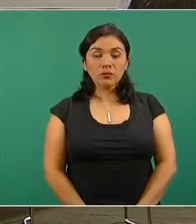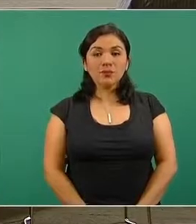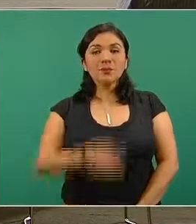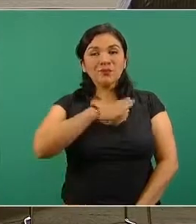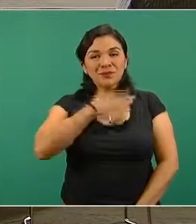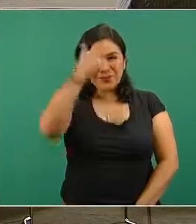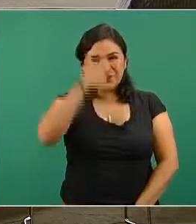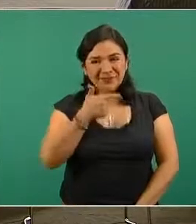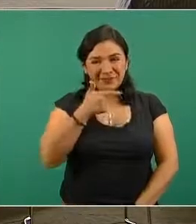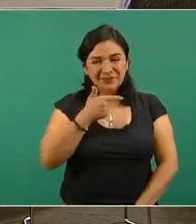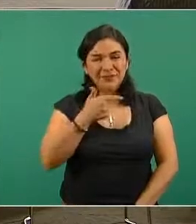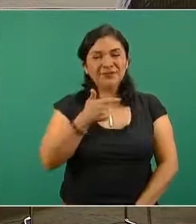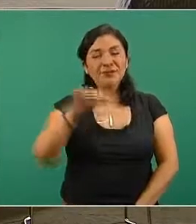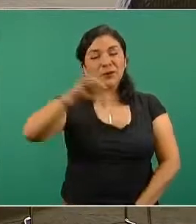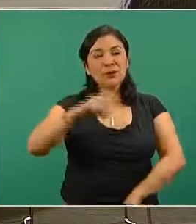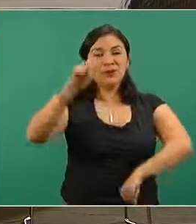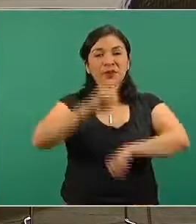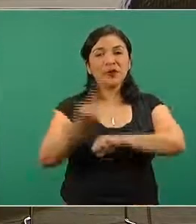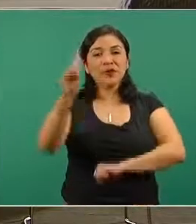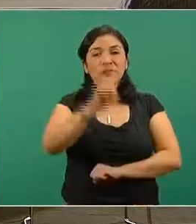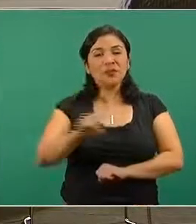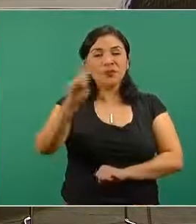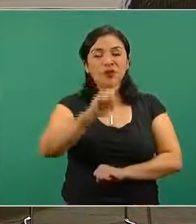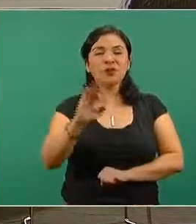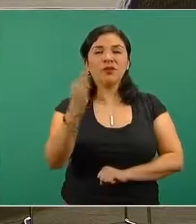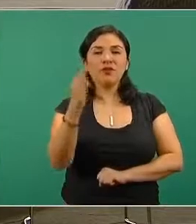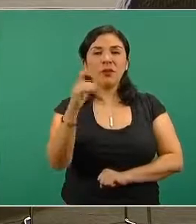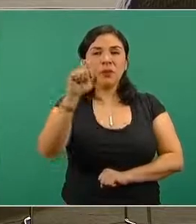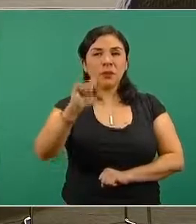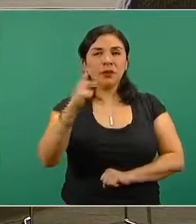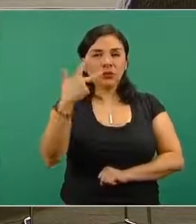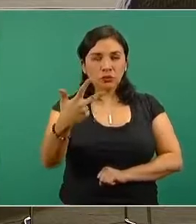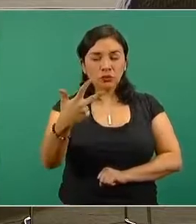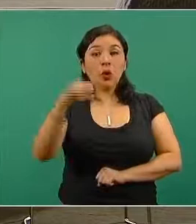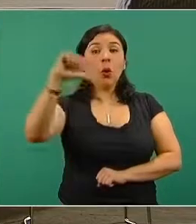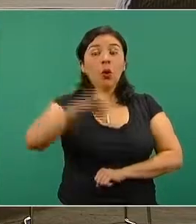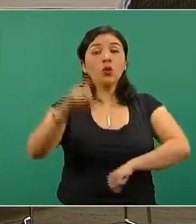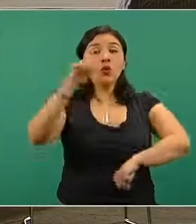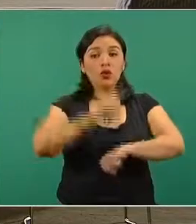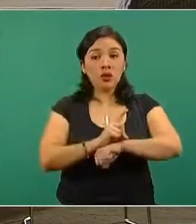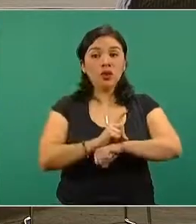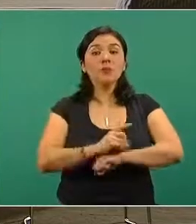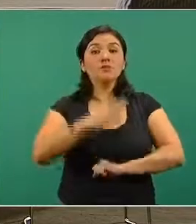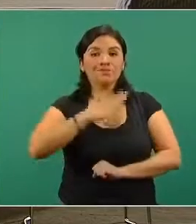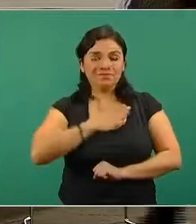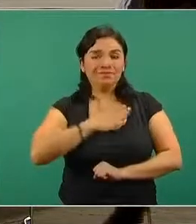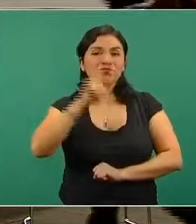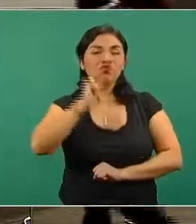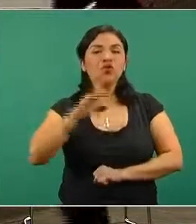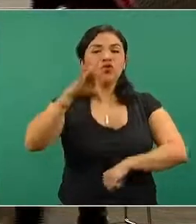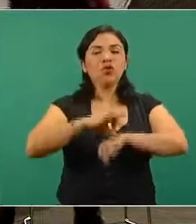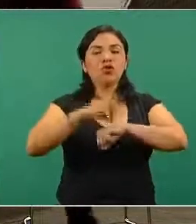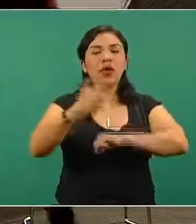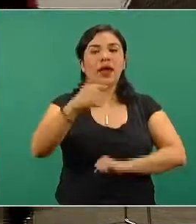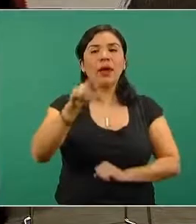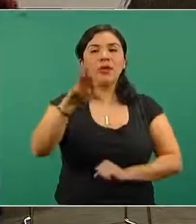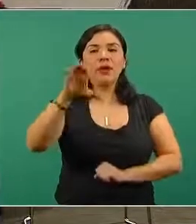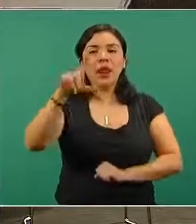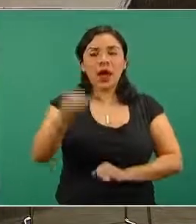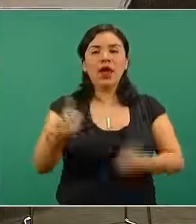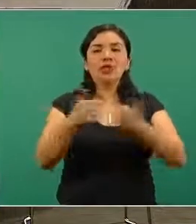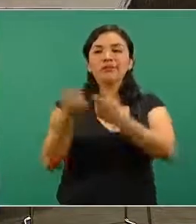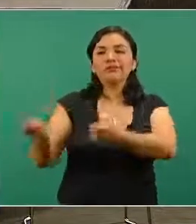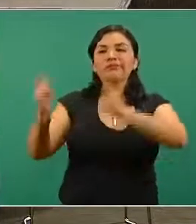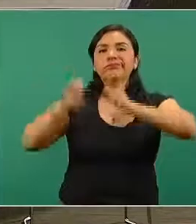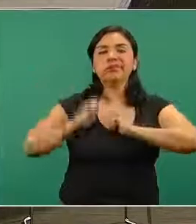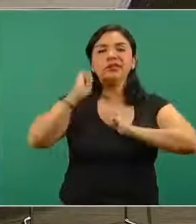Hola, muy buenas noches de domingo, 28 de febrero. El día de hoy su servidora, la doctora Gabriela Nucamendi, a nombre de la